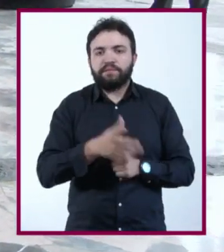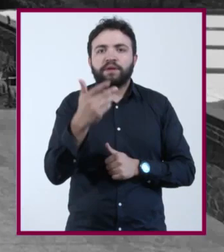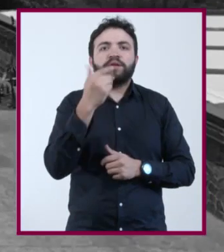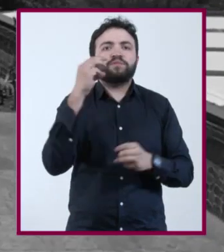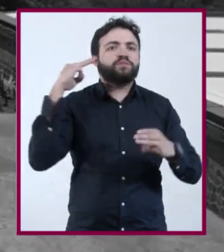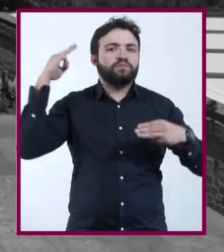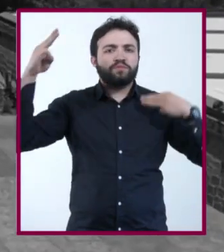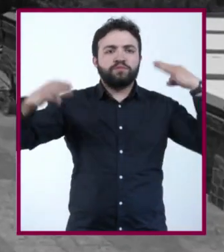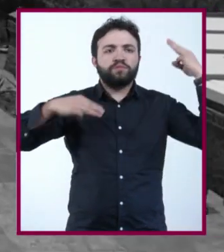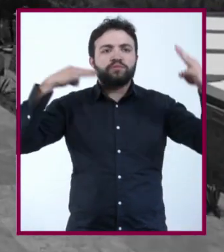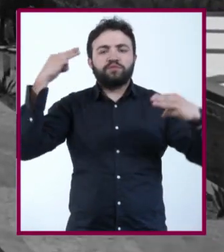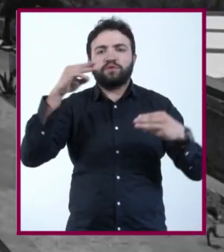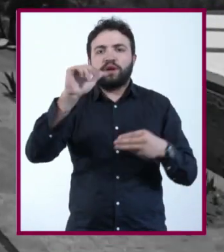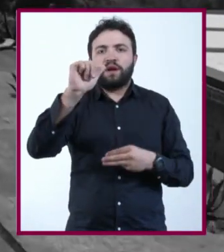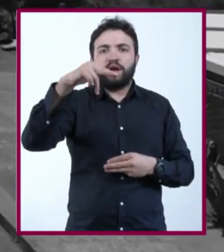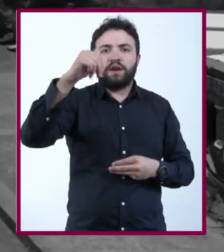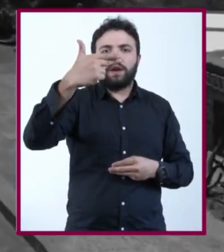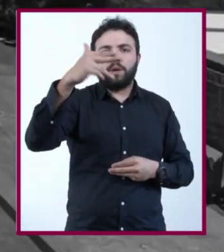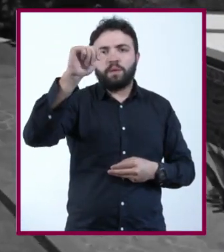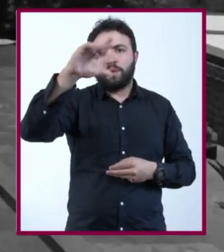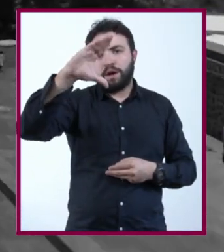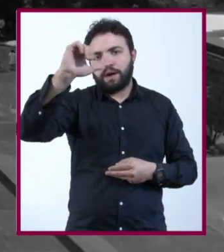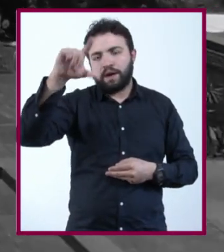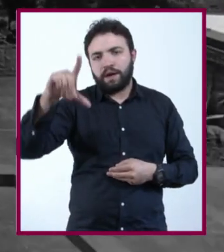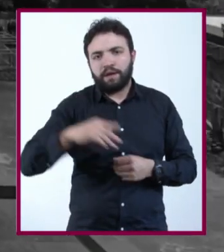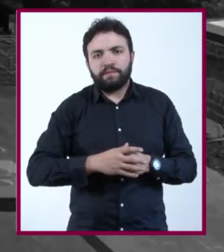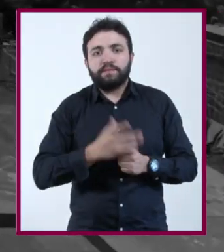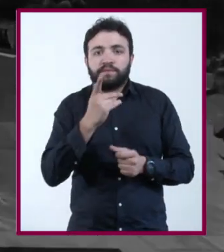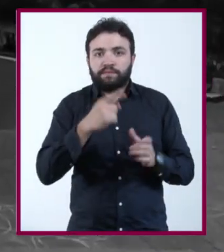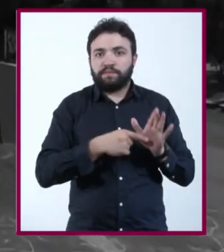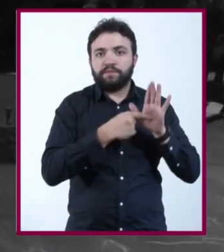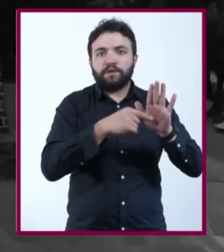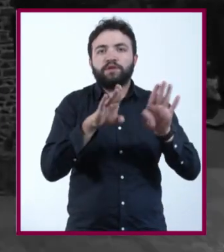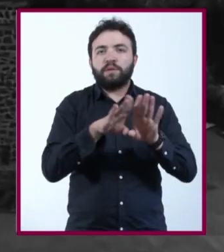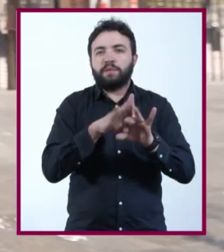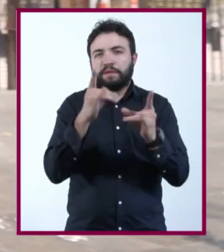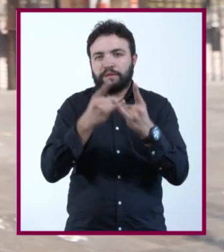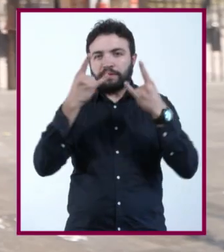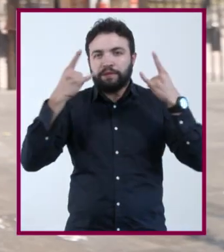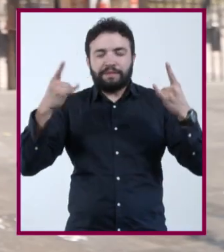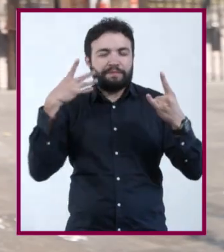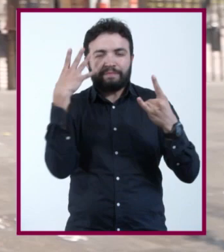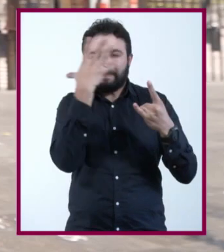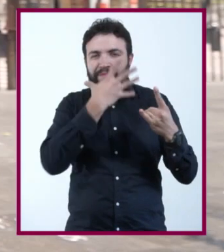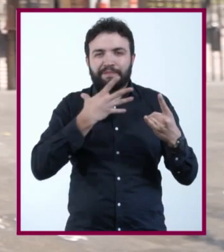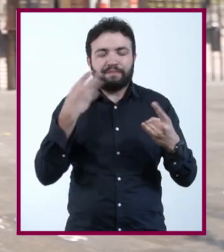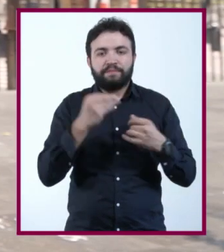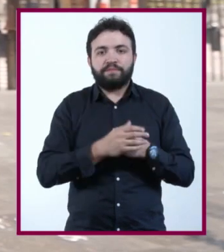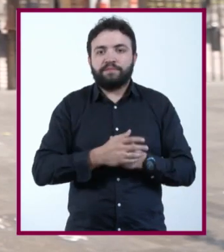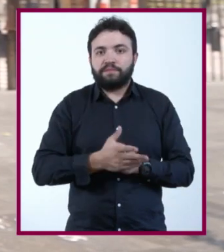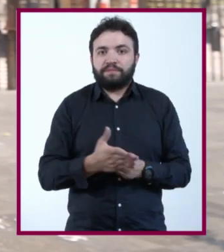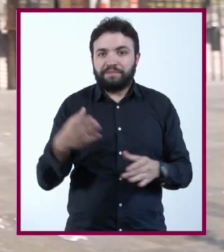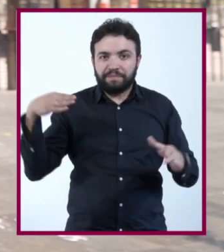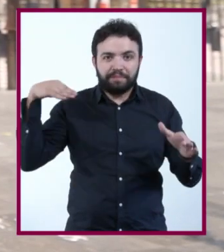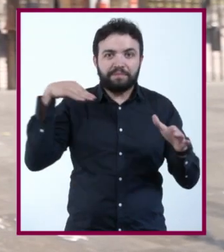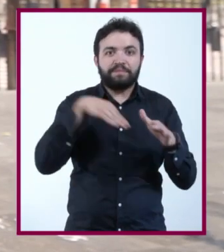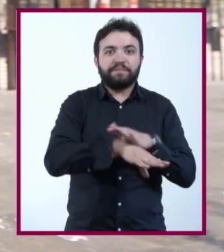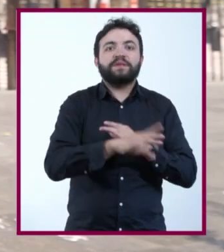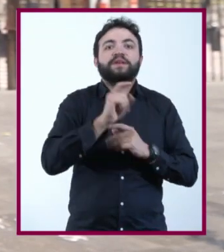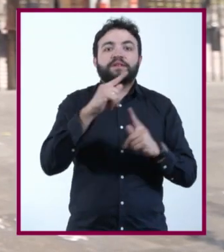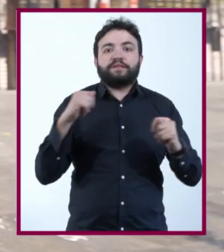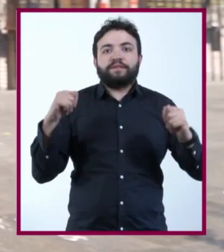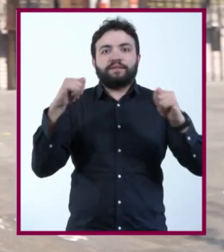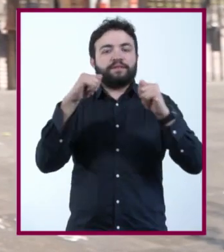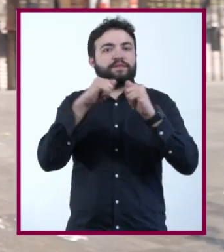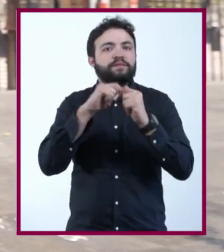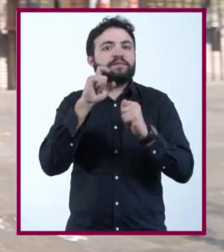Museo Anahuacalli, que visitaremos en nuestra sección de los tesoros a la memoria. No se diga más, Fer. Entremos a uno de los templos religiosos más